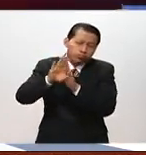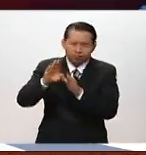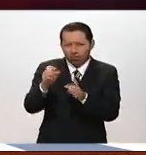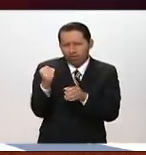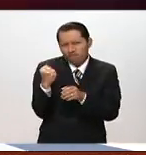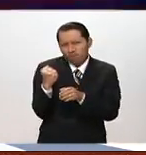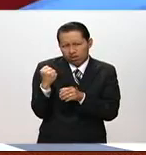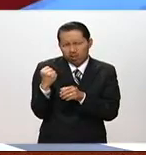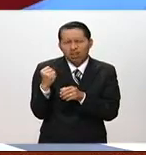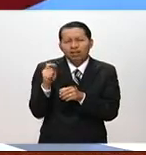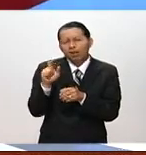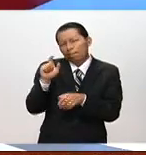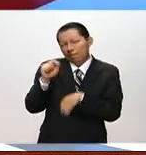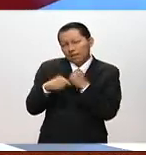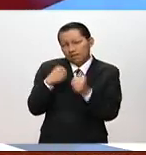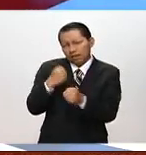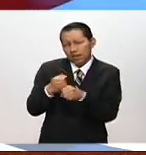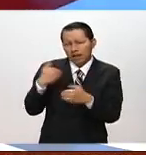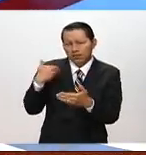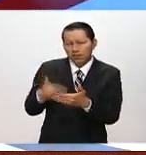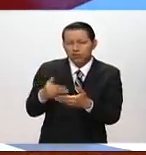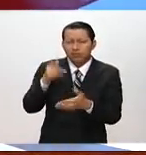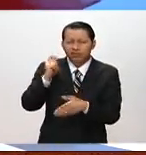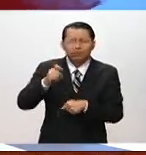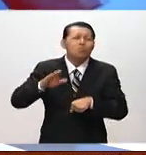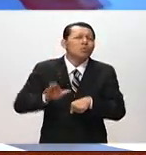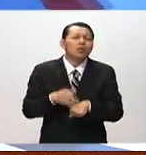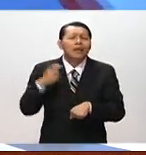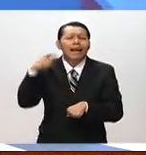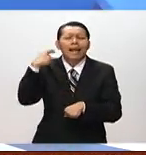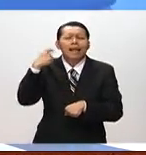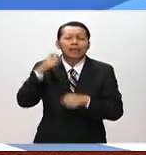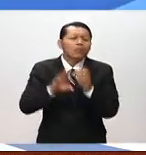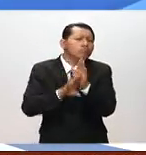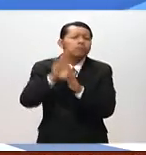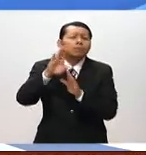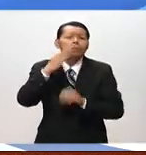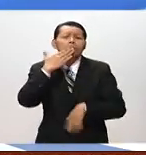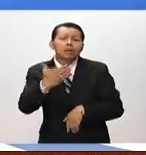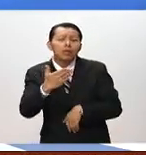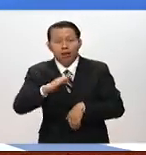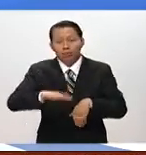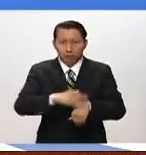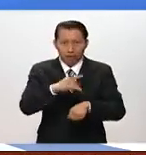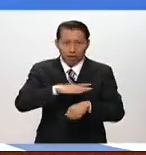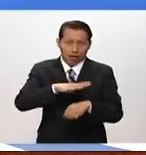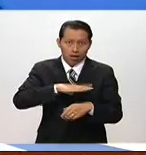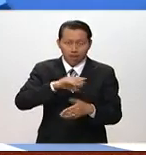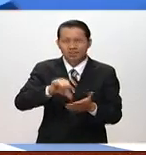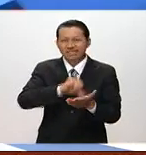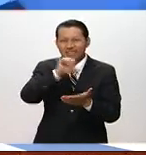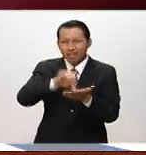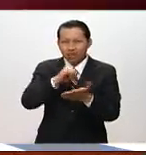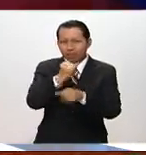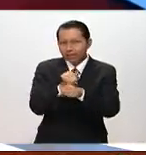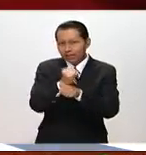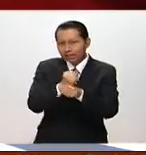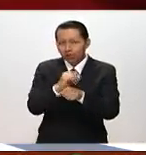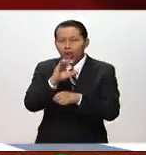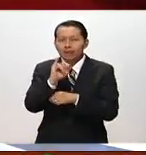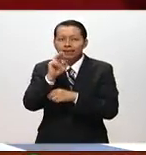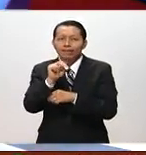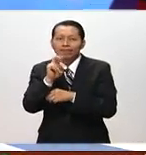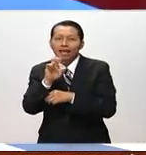2 décadas más recientes. Pero ¿usted sabe a qué se debe? Bueno, pues justamente a la presencia de centros de investigación como el CIMBESTAF.